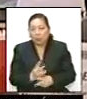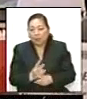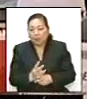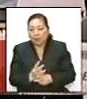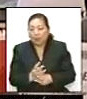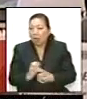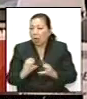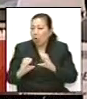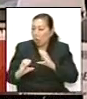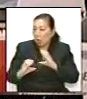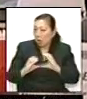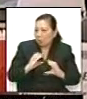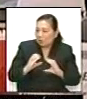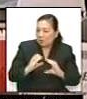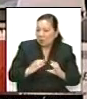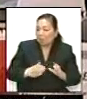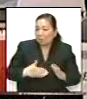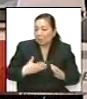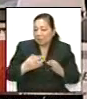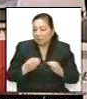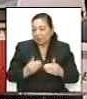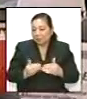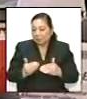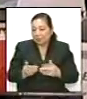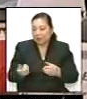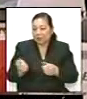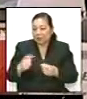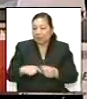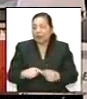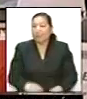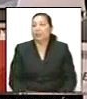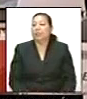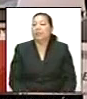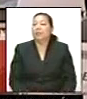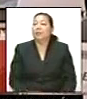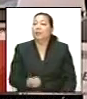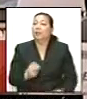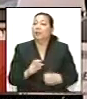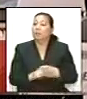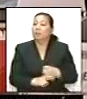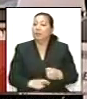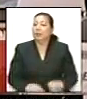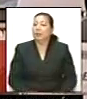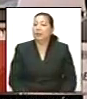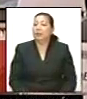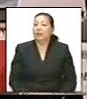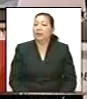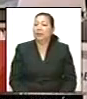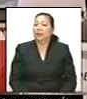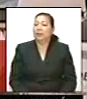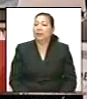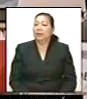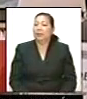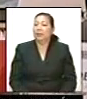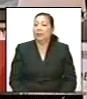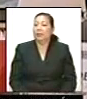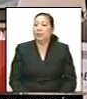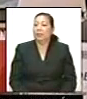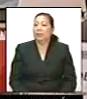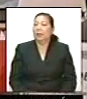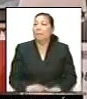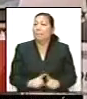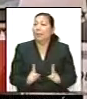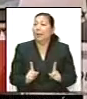largas conversaciones para poder eventualmente avanzar en la integración de otros países a esta Alianza del Pacífico. Pero